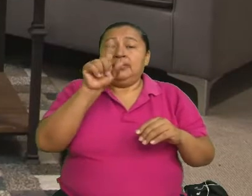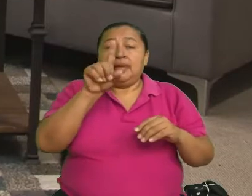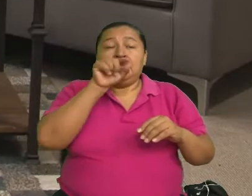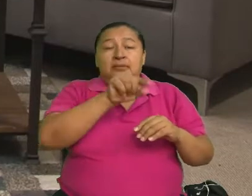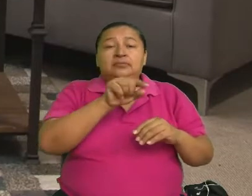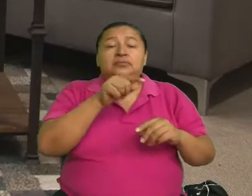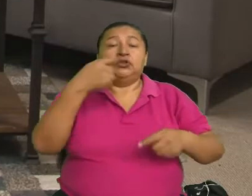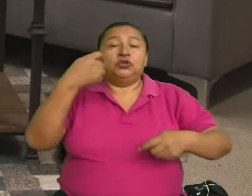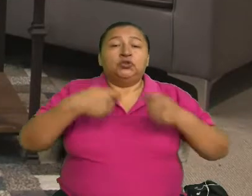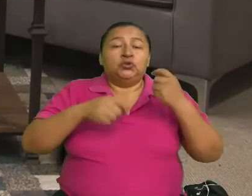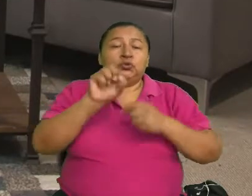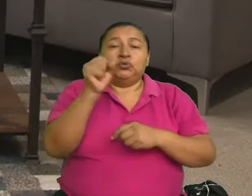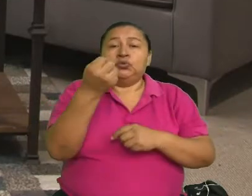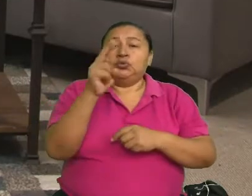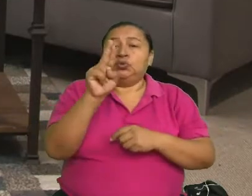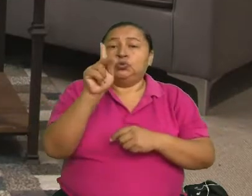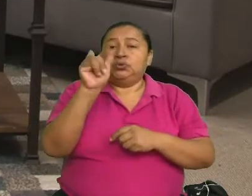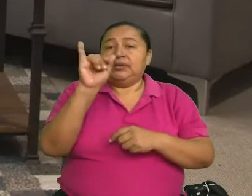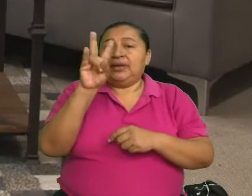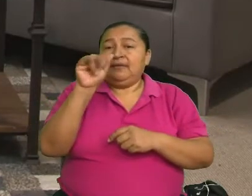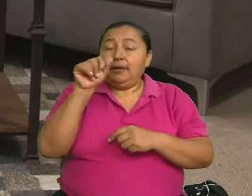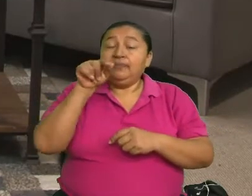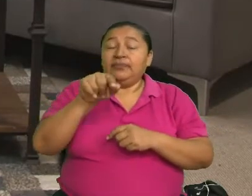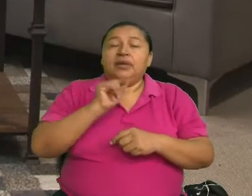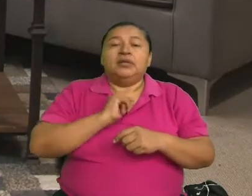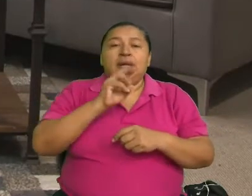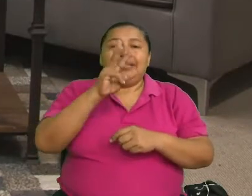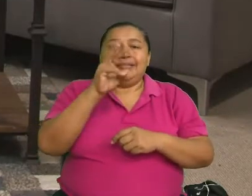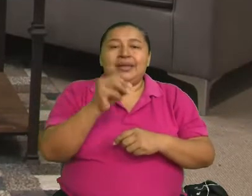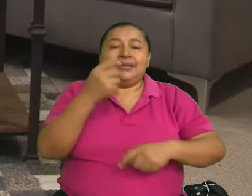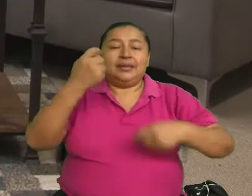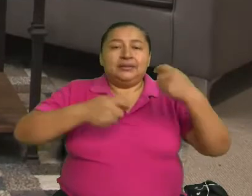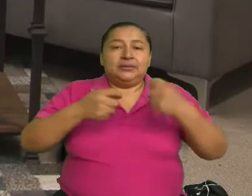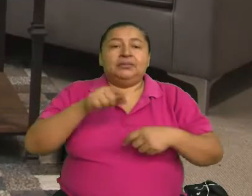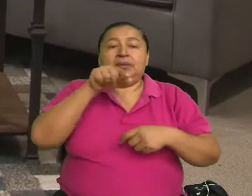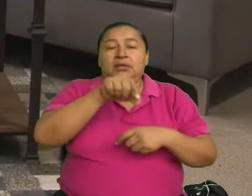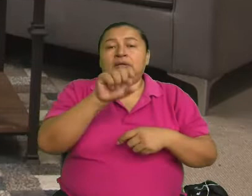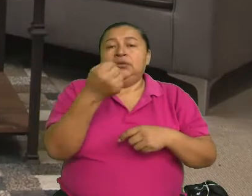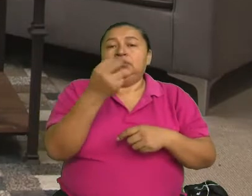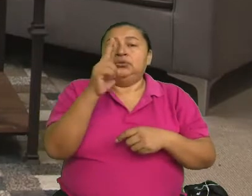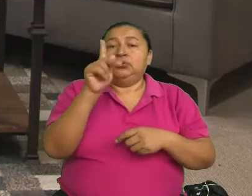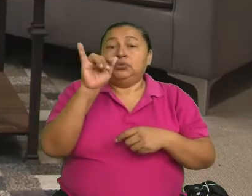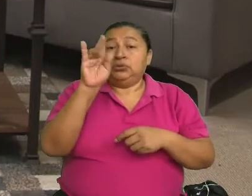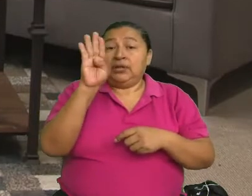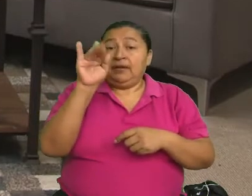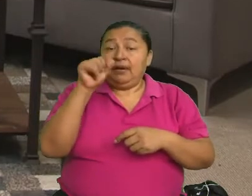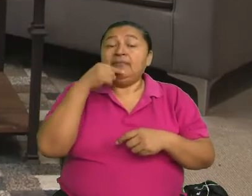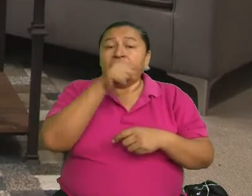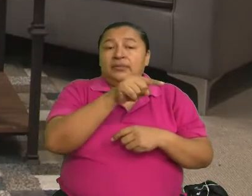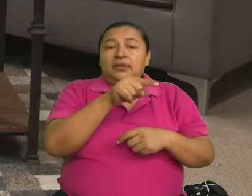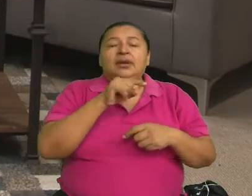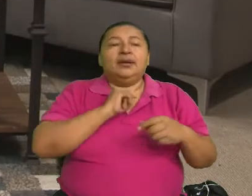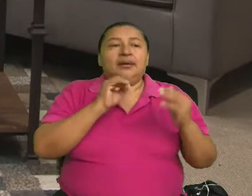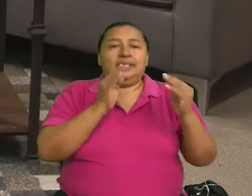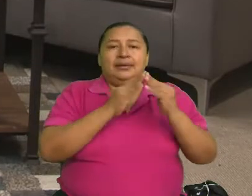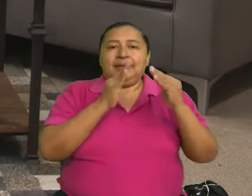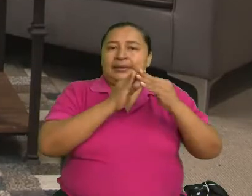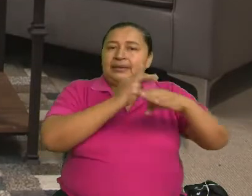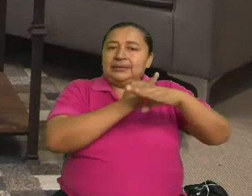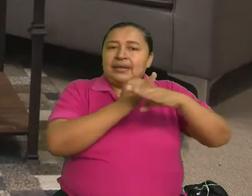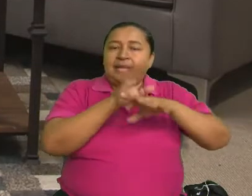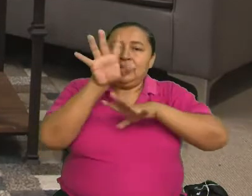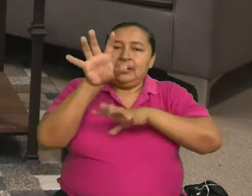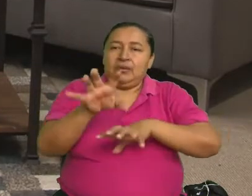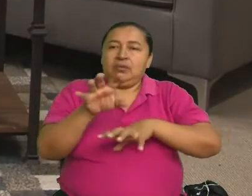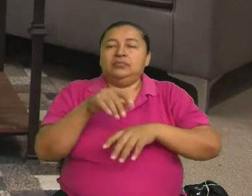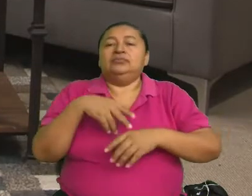30 de septiembre y el 29 de septiembre. Usted lo va a ver ahí, entre Sutiaba, la Catedral de León y